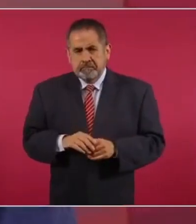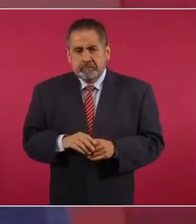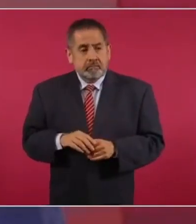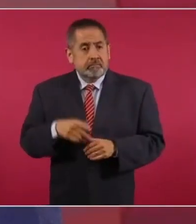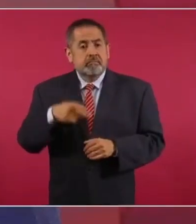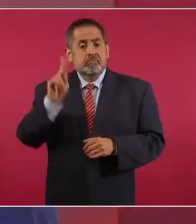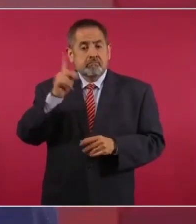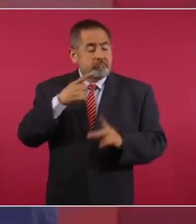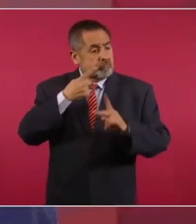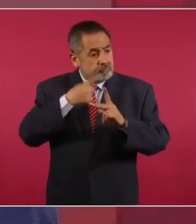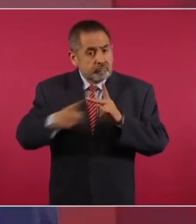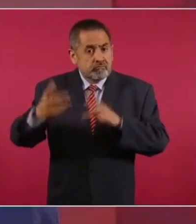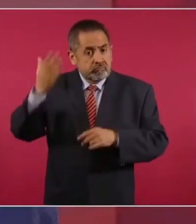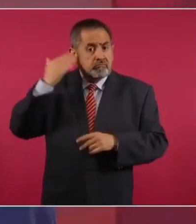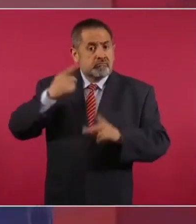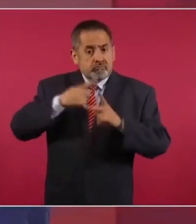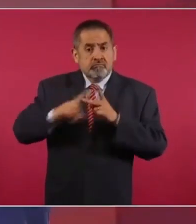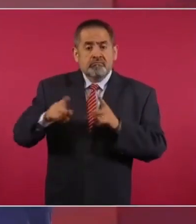inicialmente